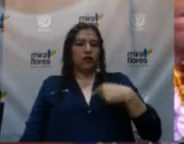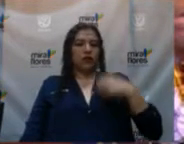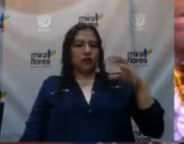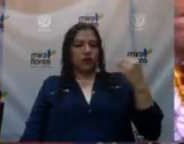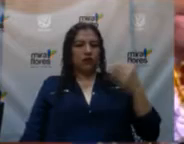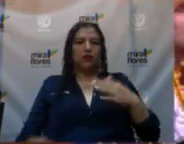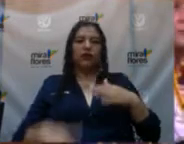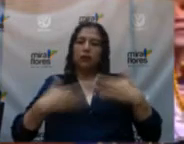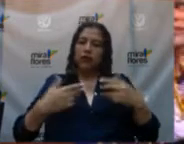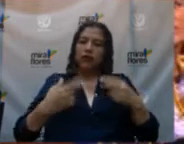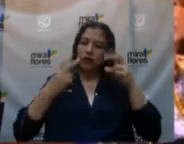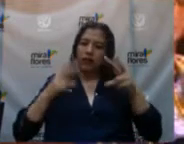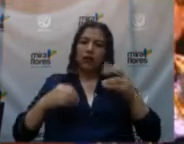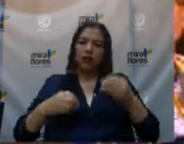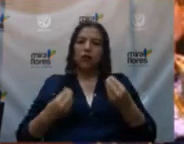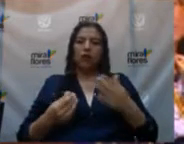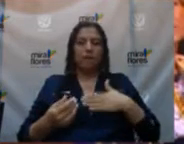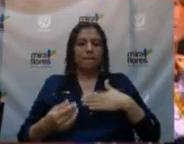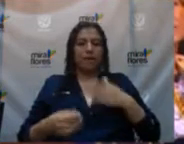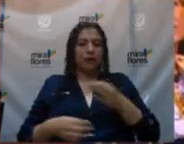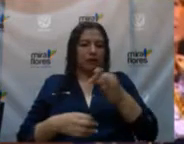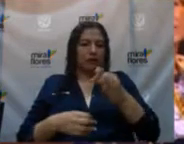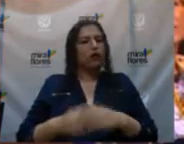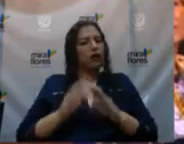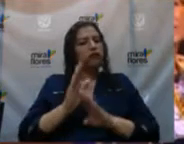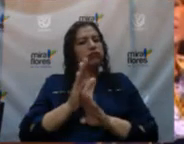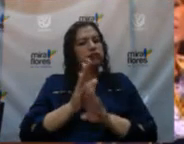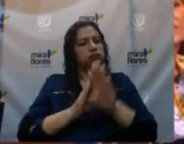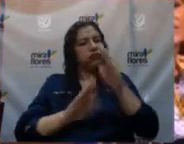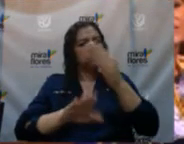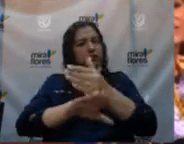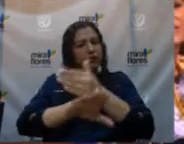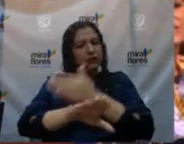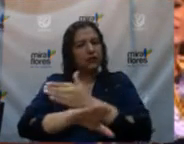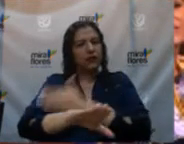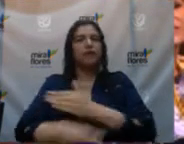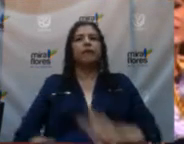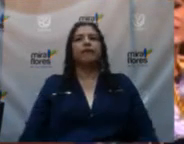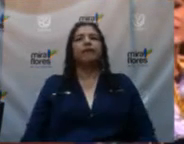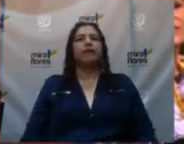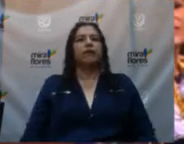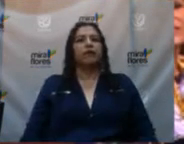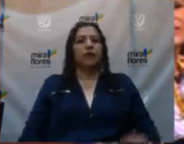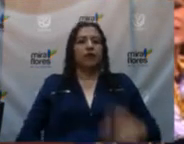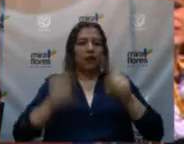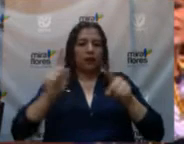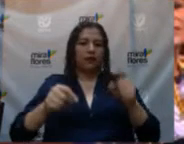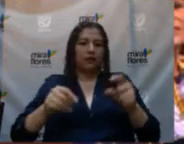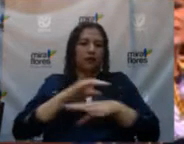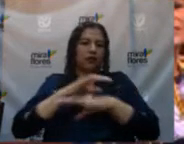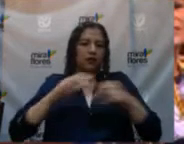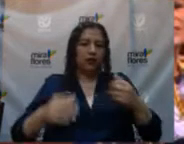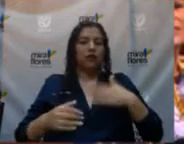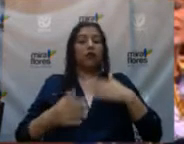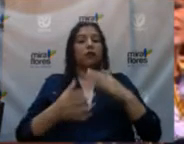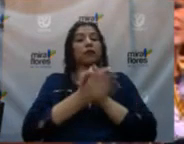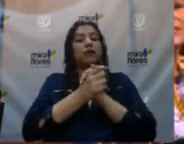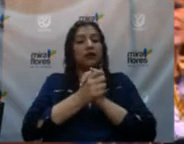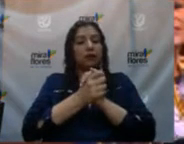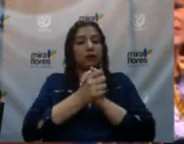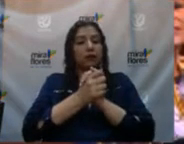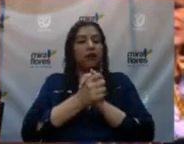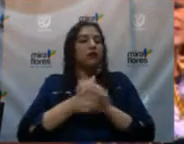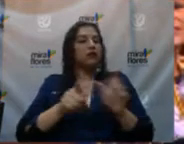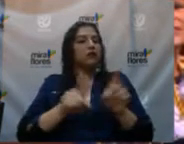y he podido ver cómo mi distrito se ha desarrollado, avanzado poco a poco. A veces cuando salgo con mis amigos, los chicos adolescentes